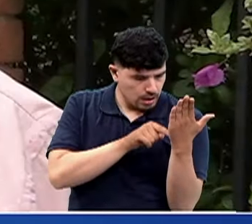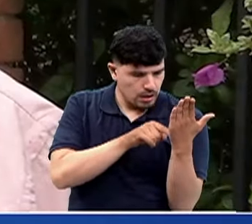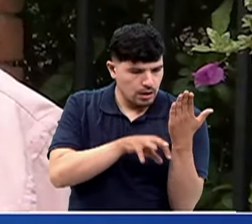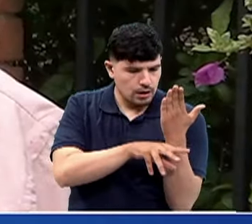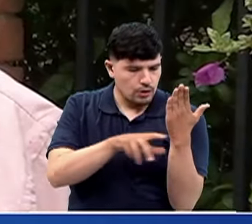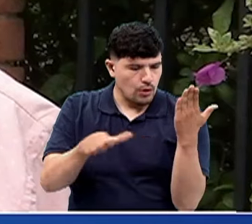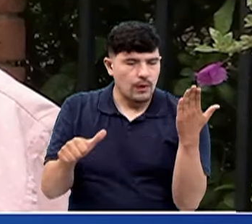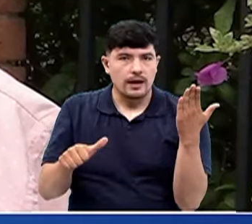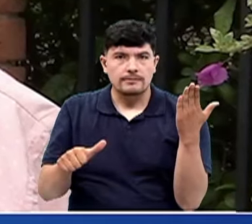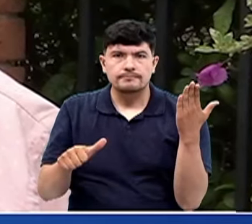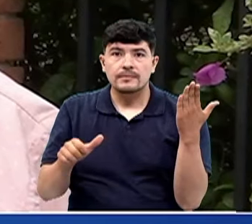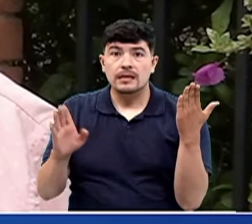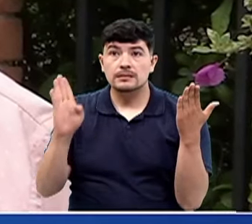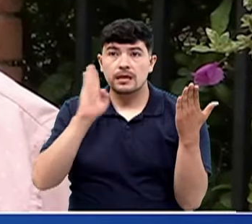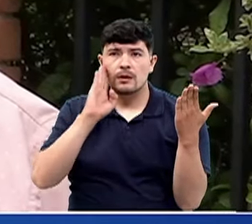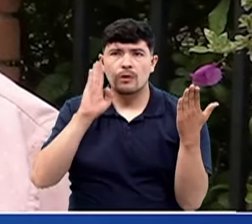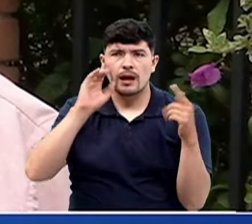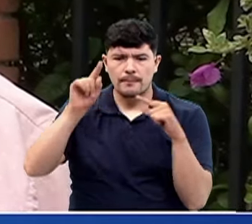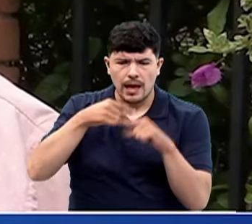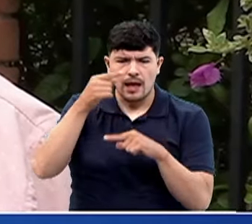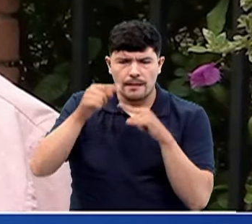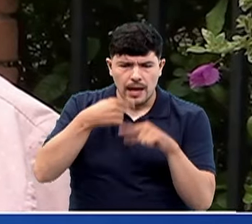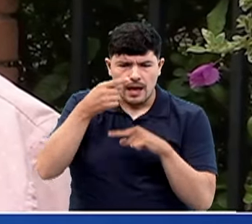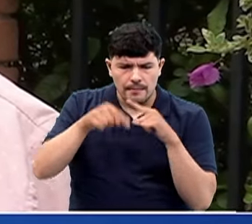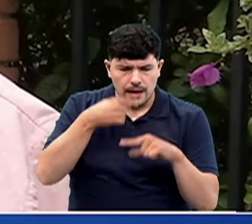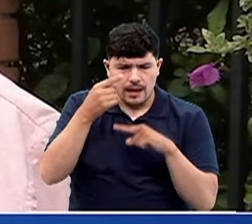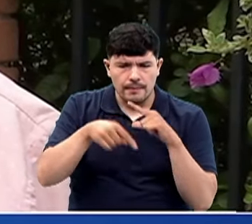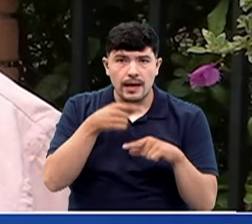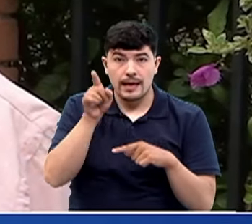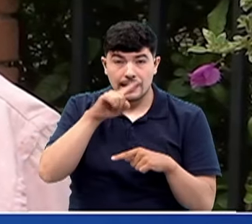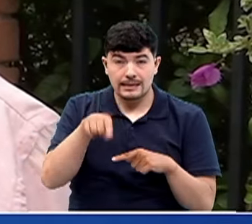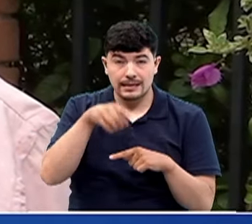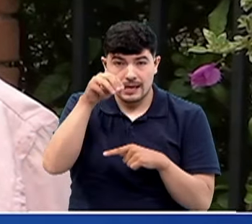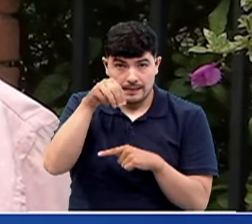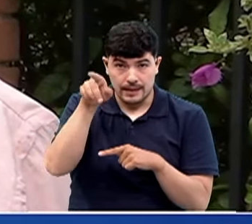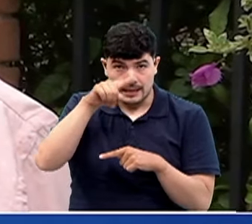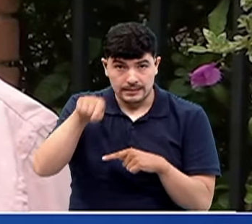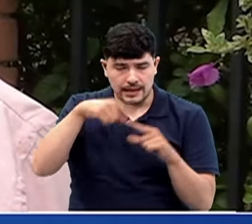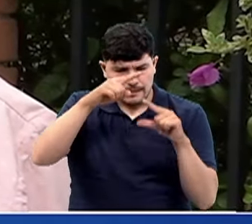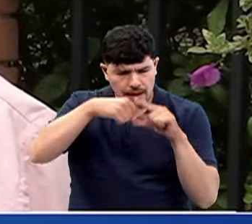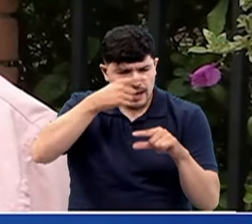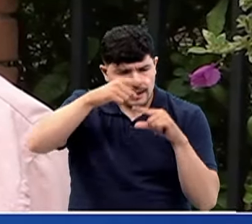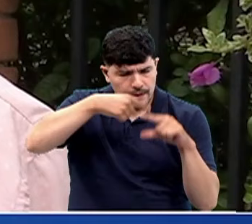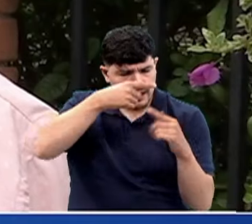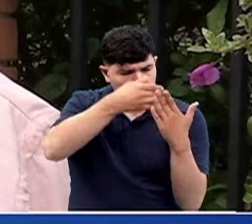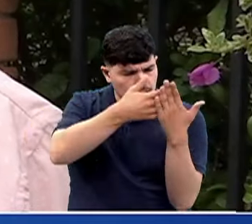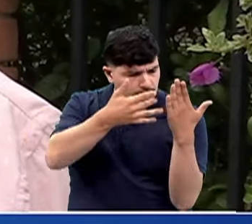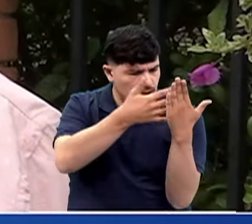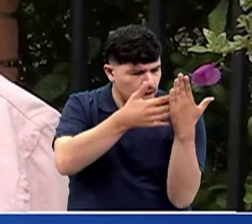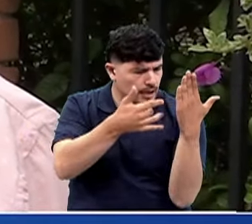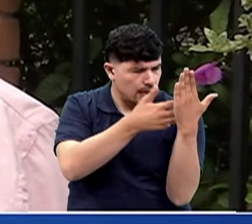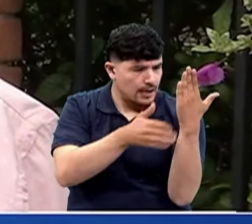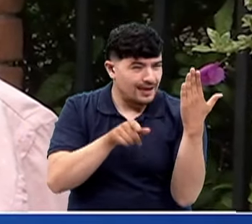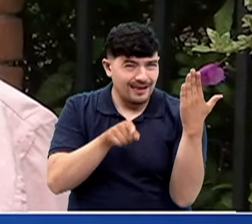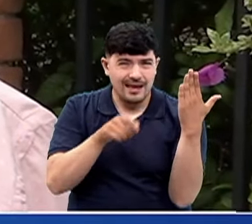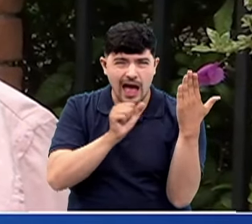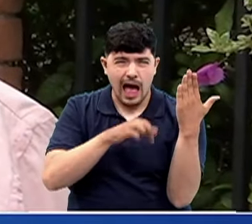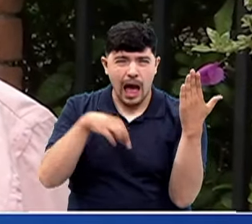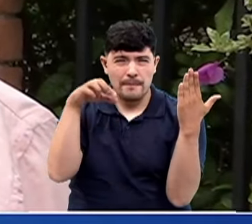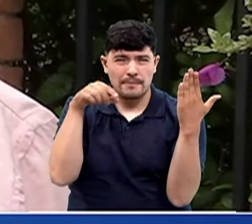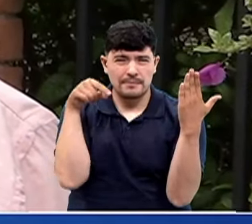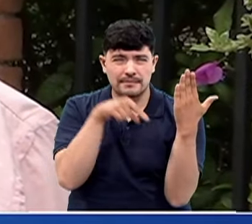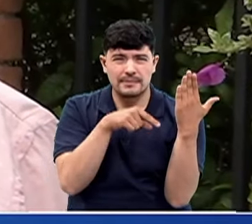inundarme el celular mediante mensajes según supuestamente desde Apps esas de